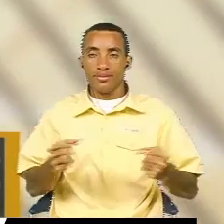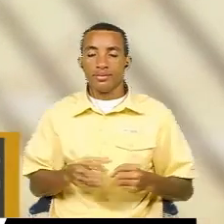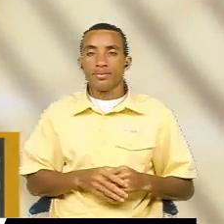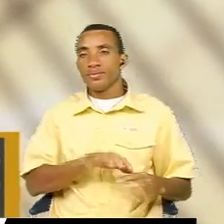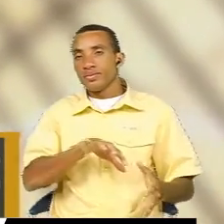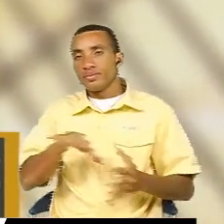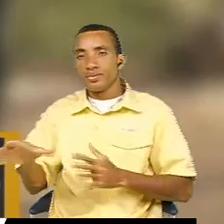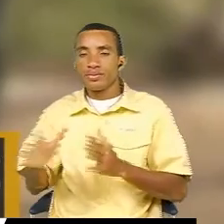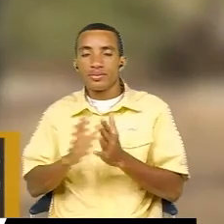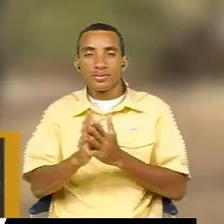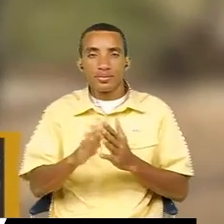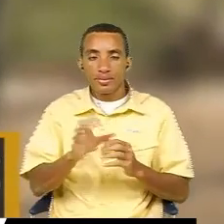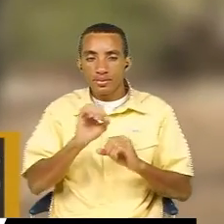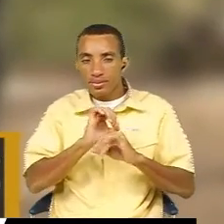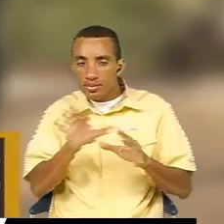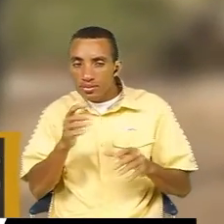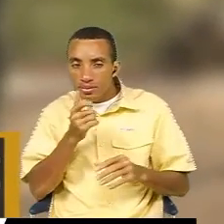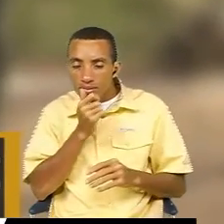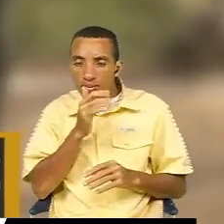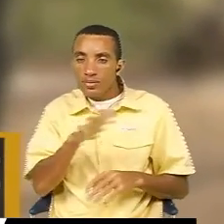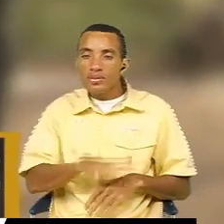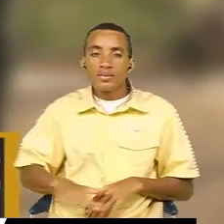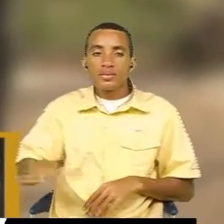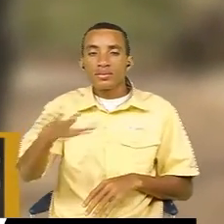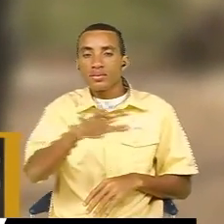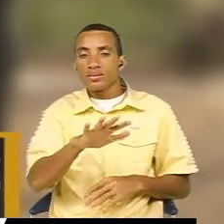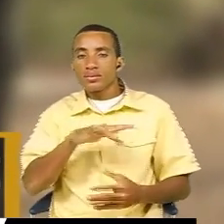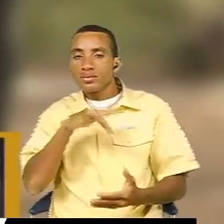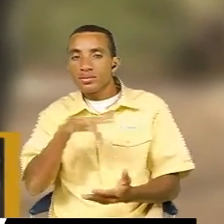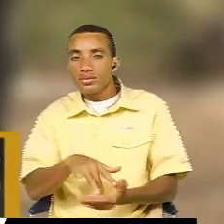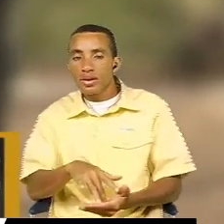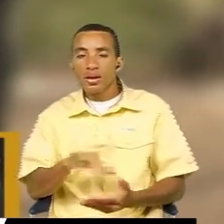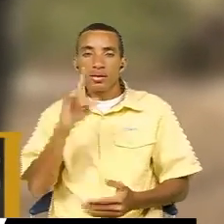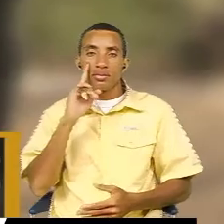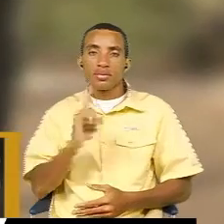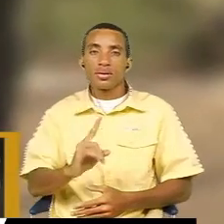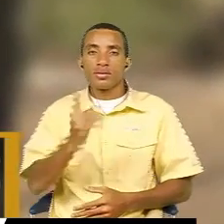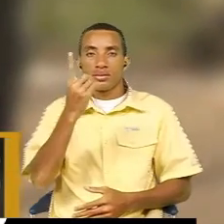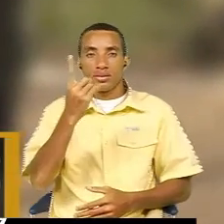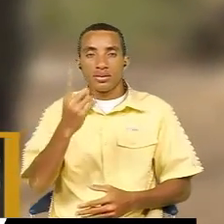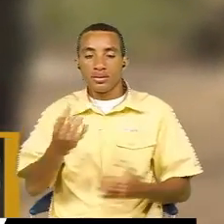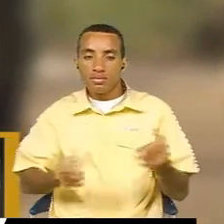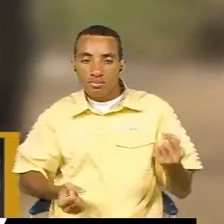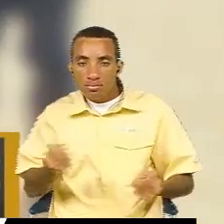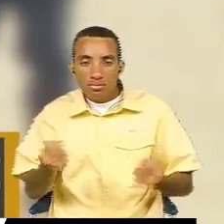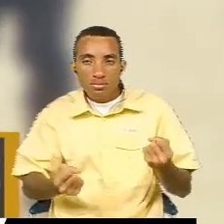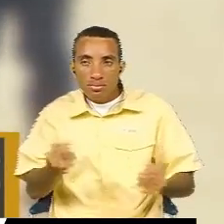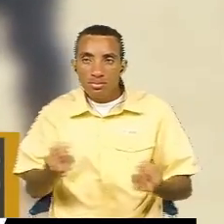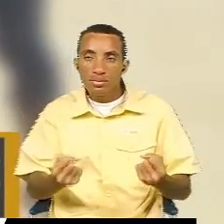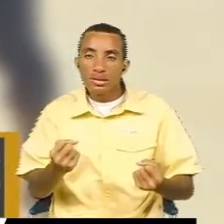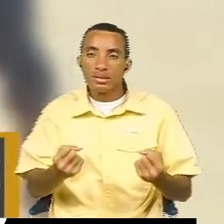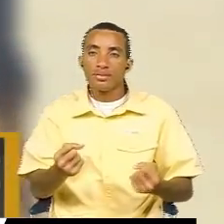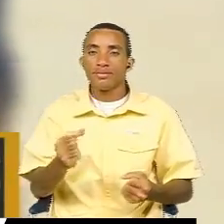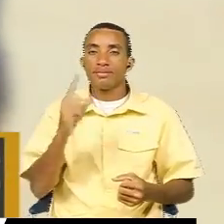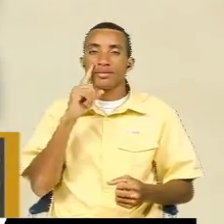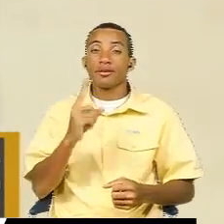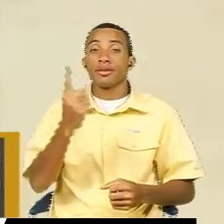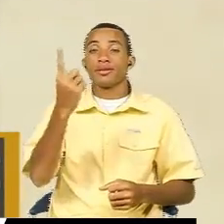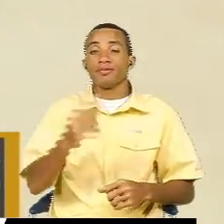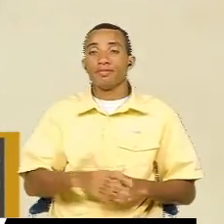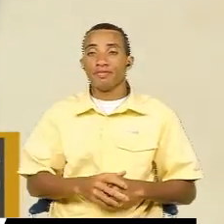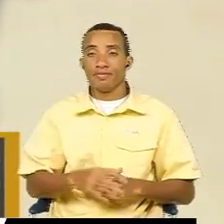otras situaciones ahí ya en el trabajo de campo. Sería el primer hurto a vehículos que se presenta en estos momentos en Barranca Bermeja. La situación es que en el tema